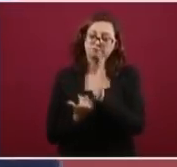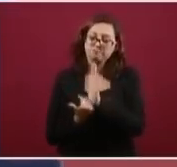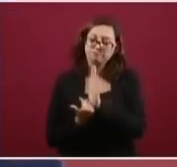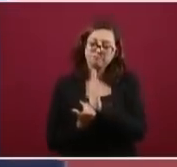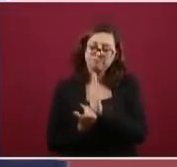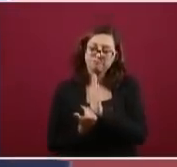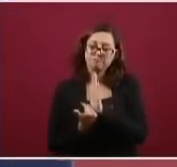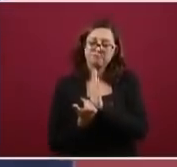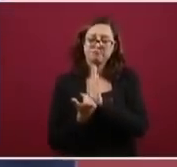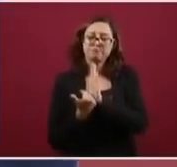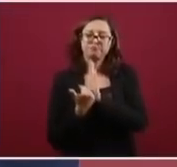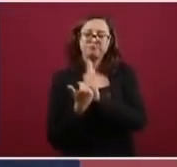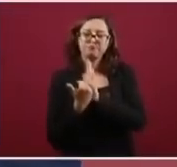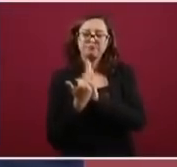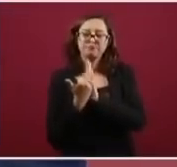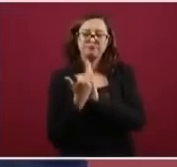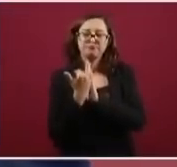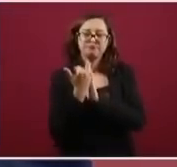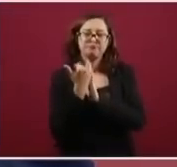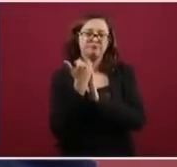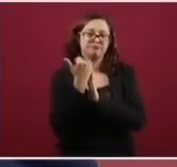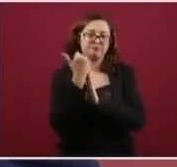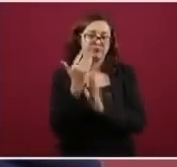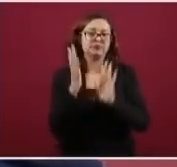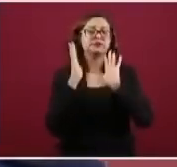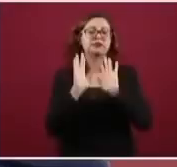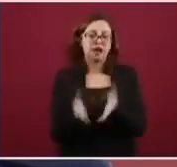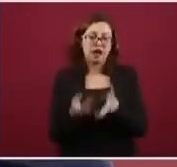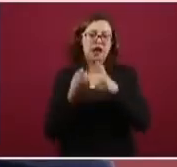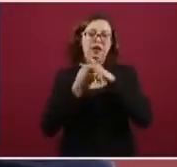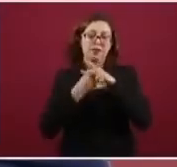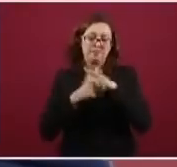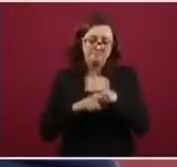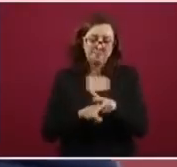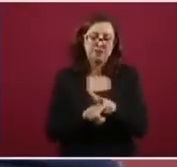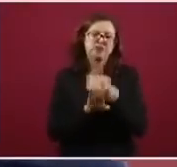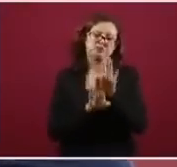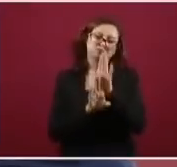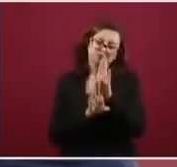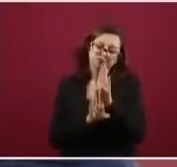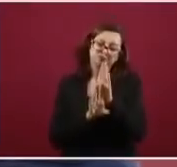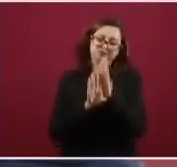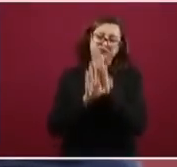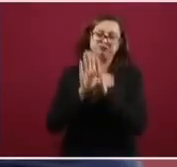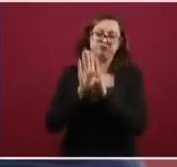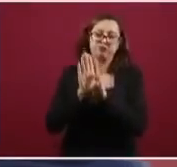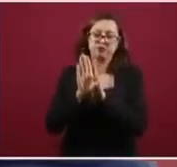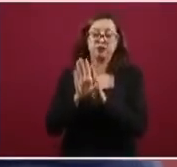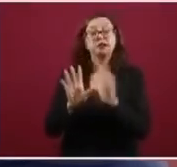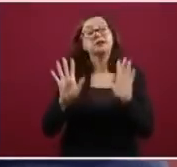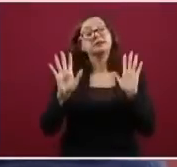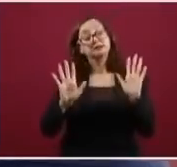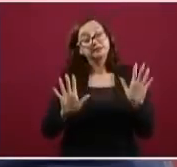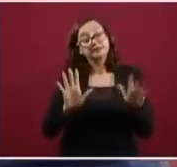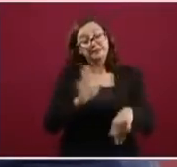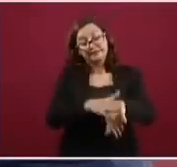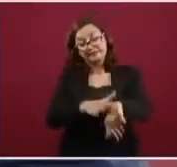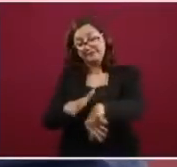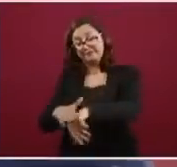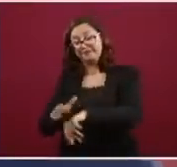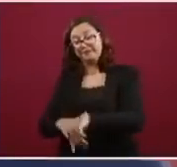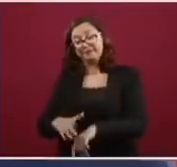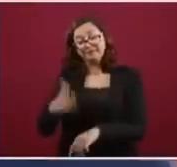a crecer en producción nada más para que no se olvide